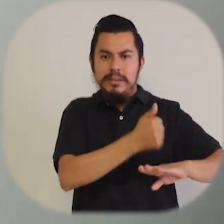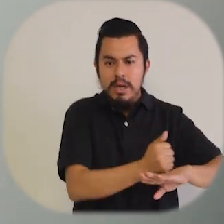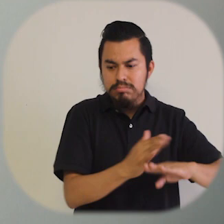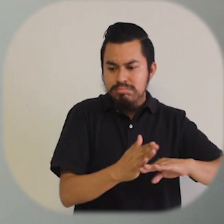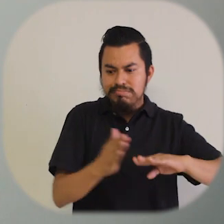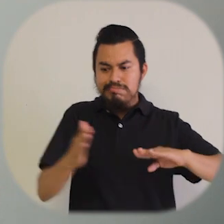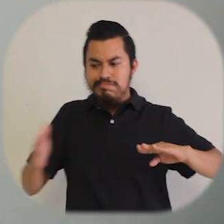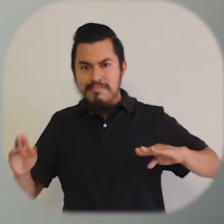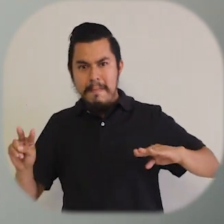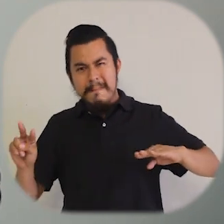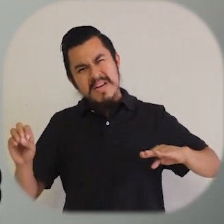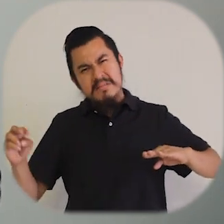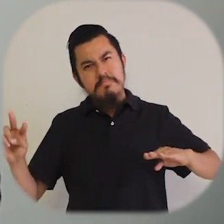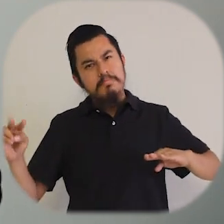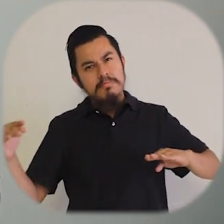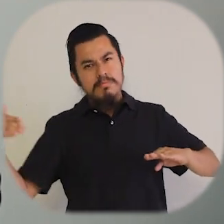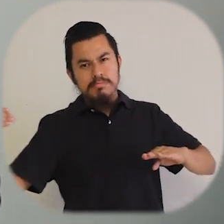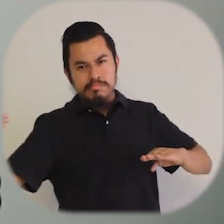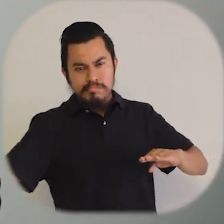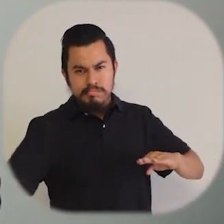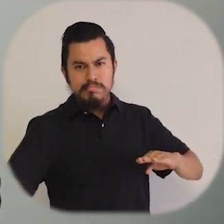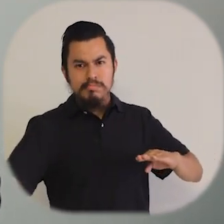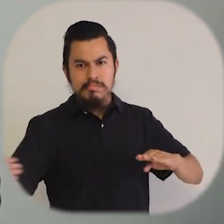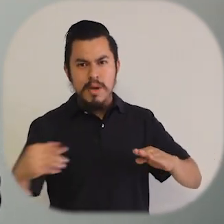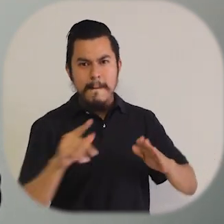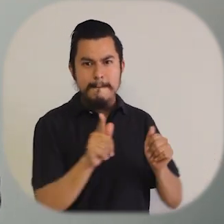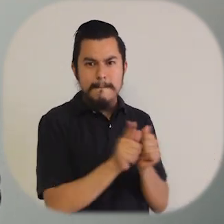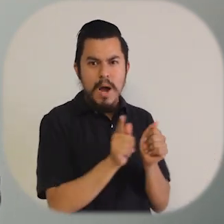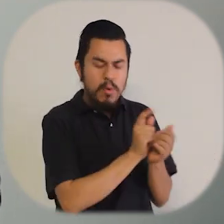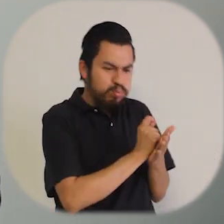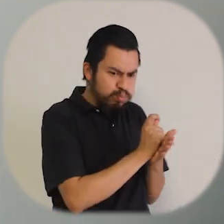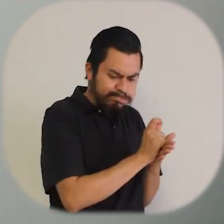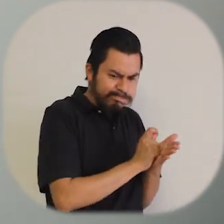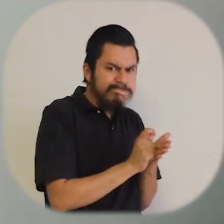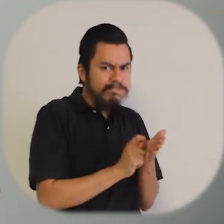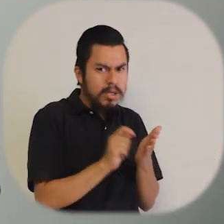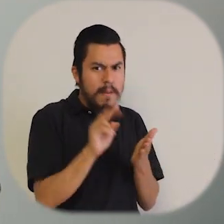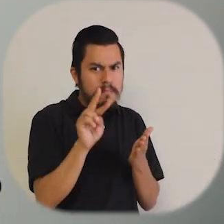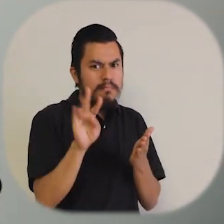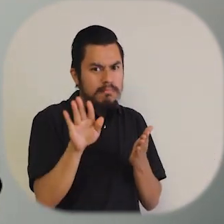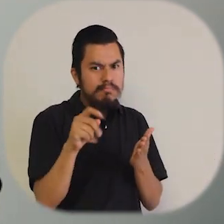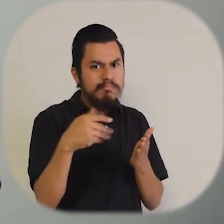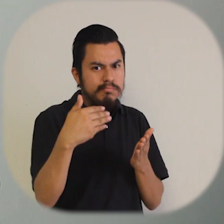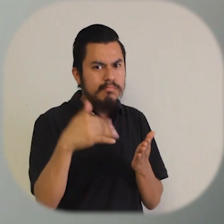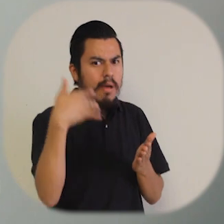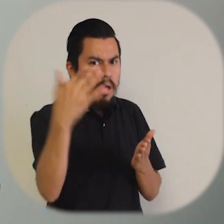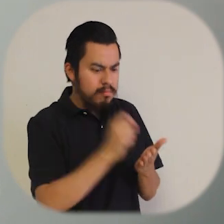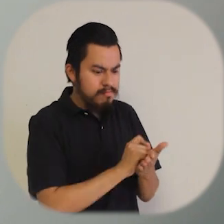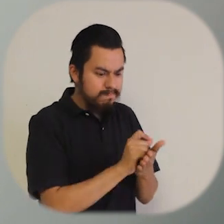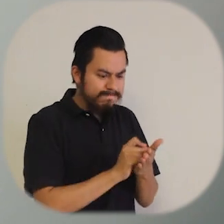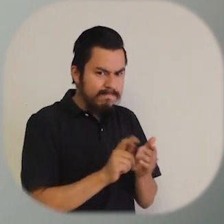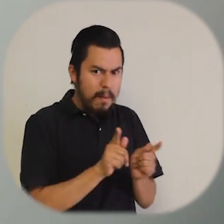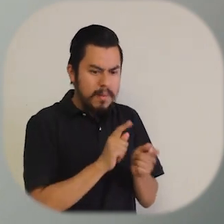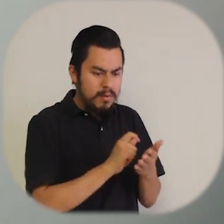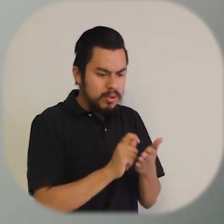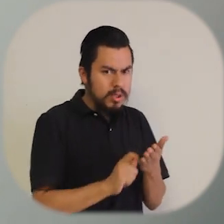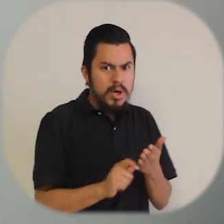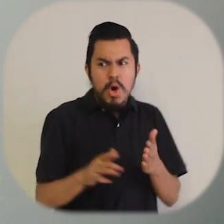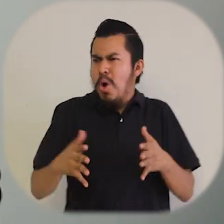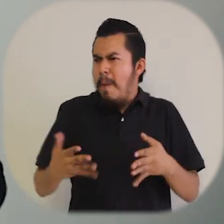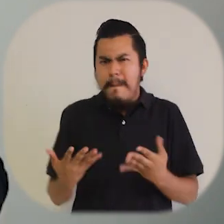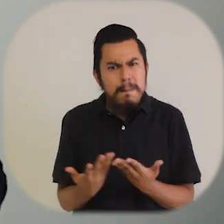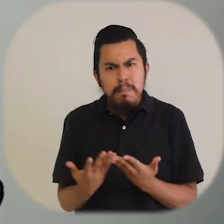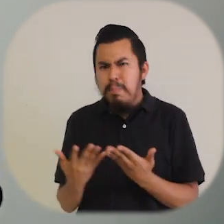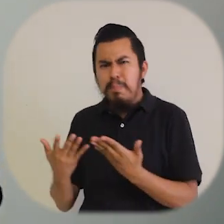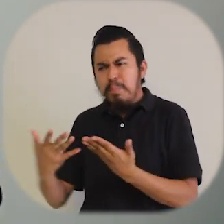de los Gálatas en este tiempo. Y el apóstol escribe: ¿cómo es que tan rápidamente se han alejado del evangelio que